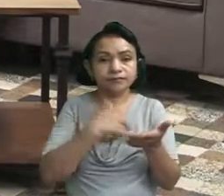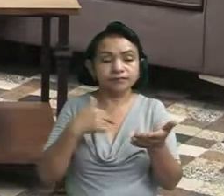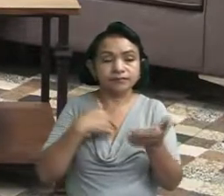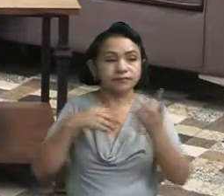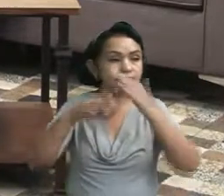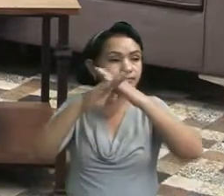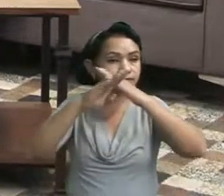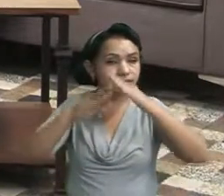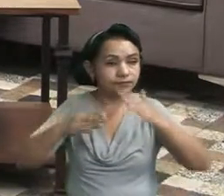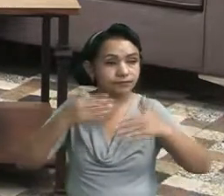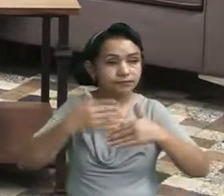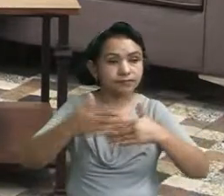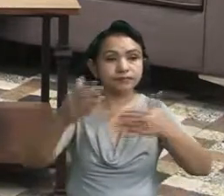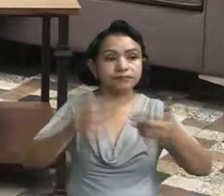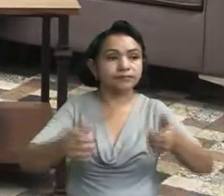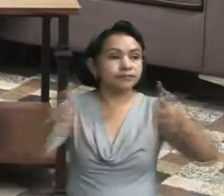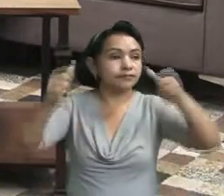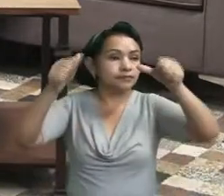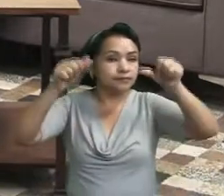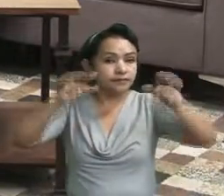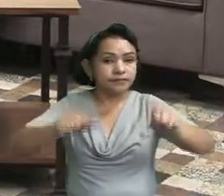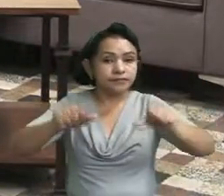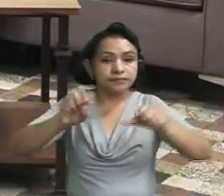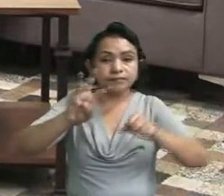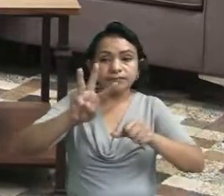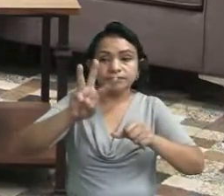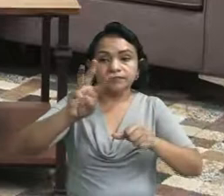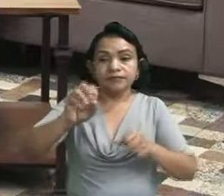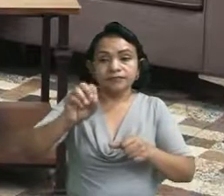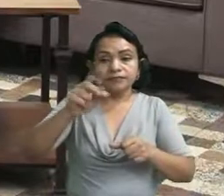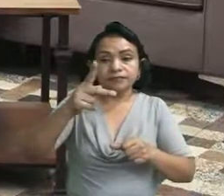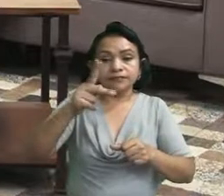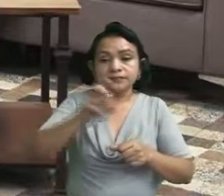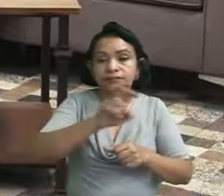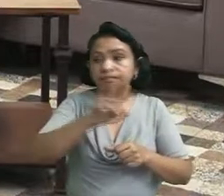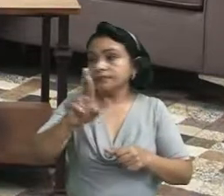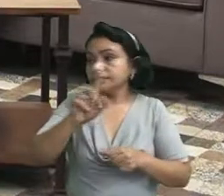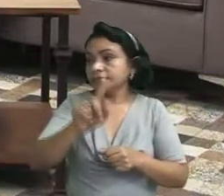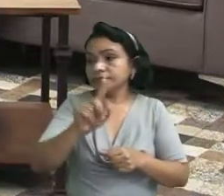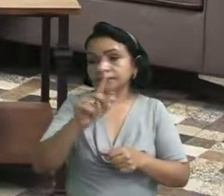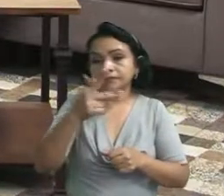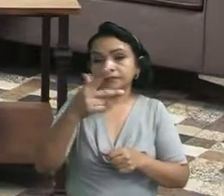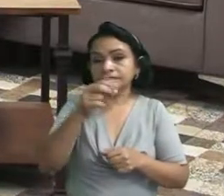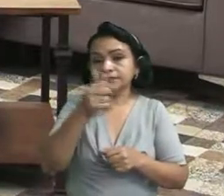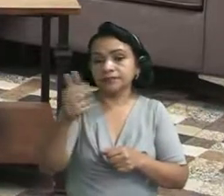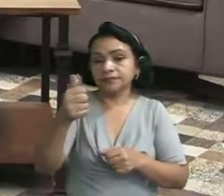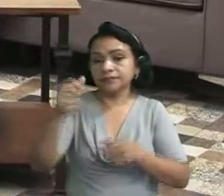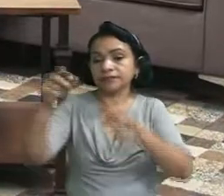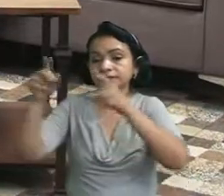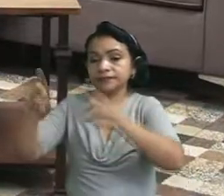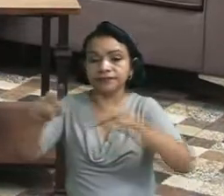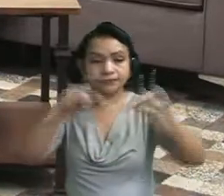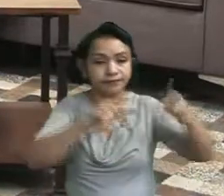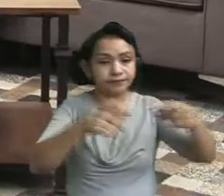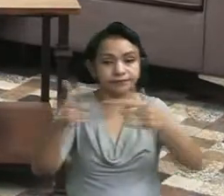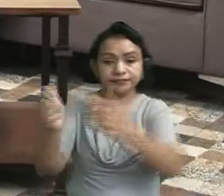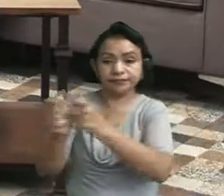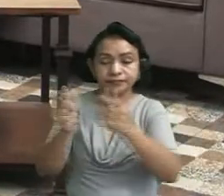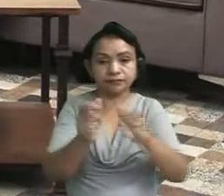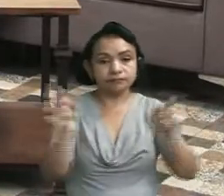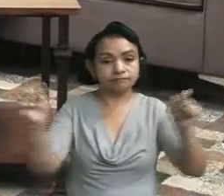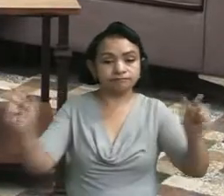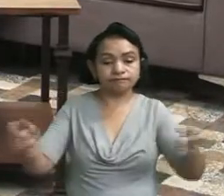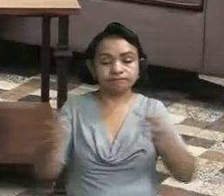paz, fue cuando hubo el acuerdo para enfrentar a William Walker en 1856. Okay. Legitimistas y democráticos se pusieron de acuerdo para